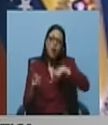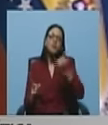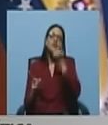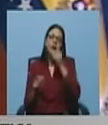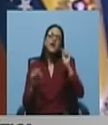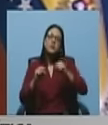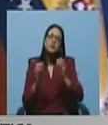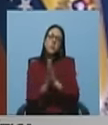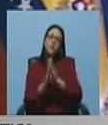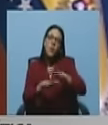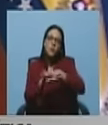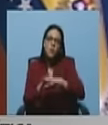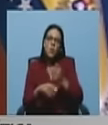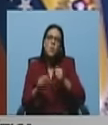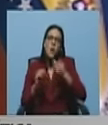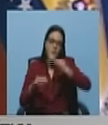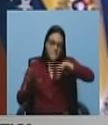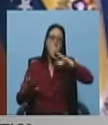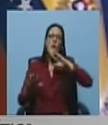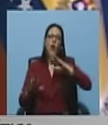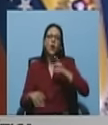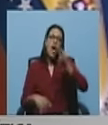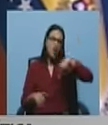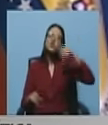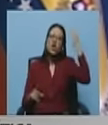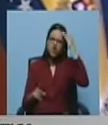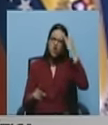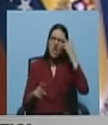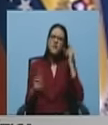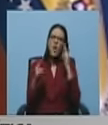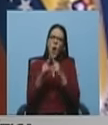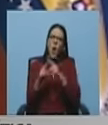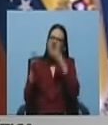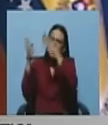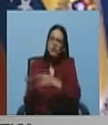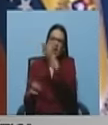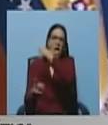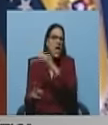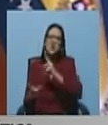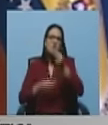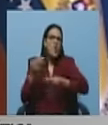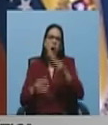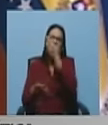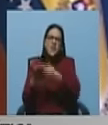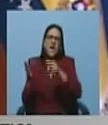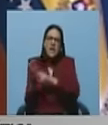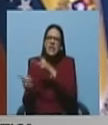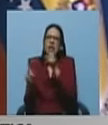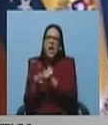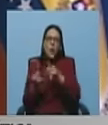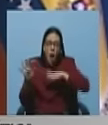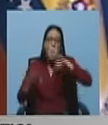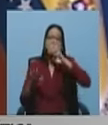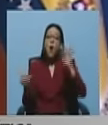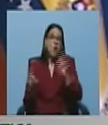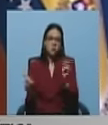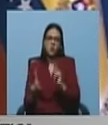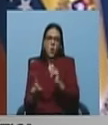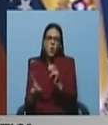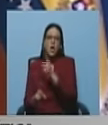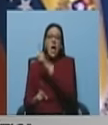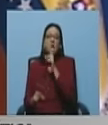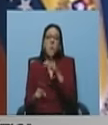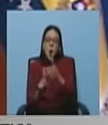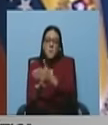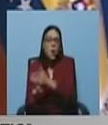equivocamos. Sabemos que eso es imposible porque sabemos de dónde vienen esas críticas. Eso no va a paralizar al